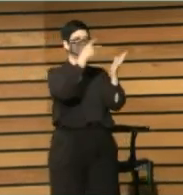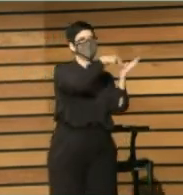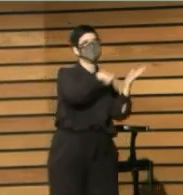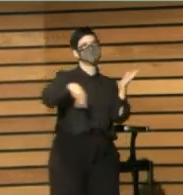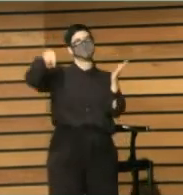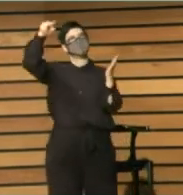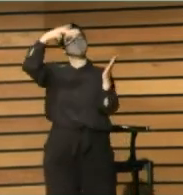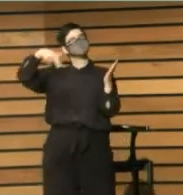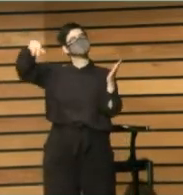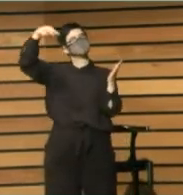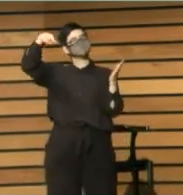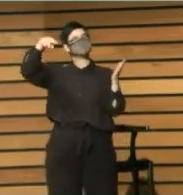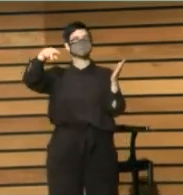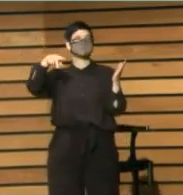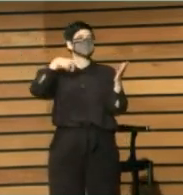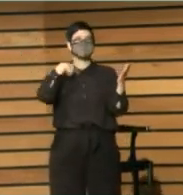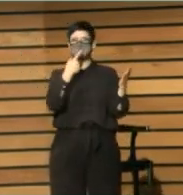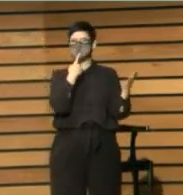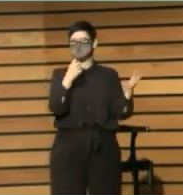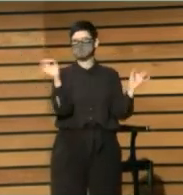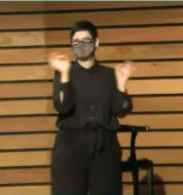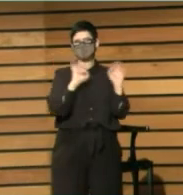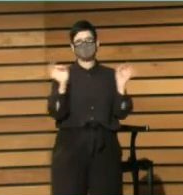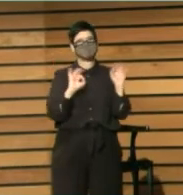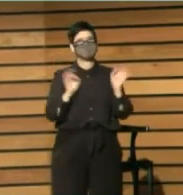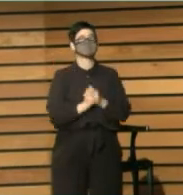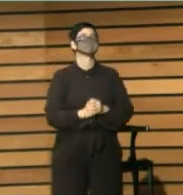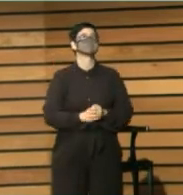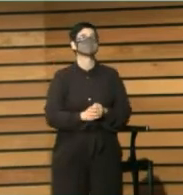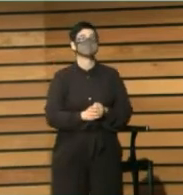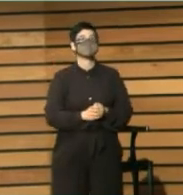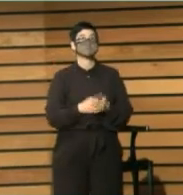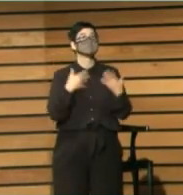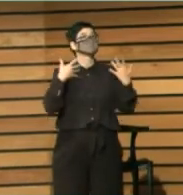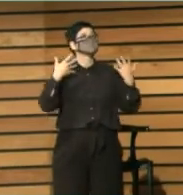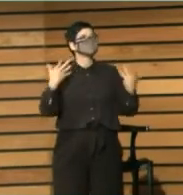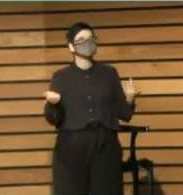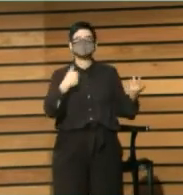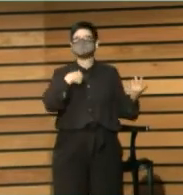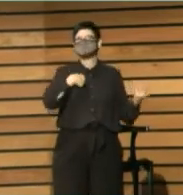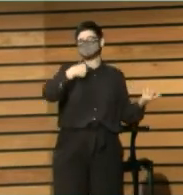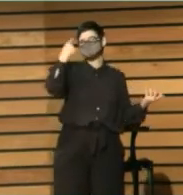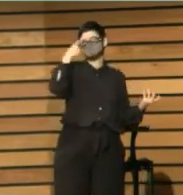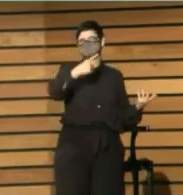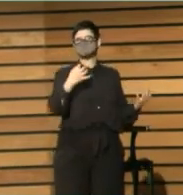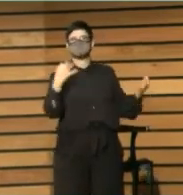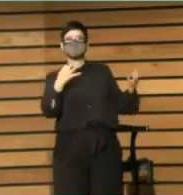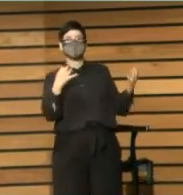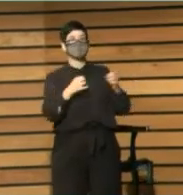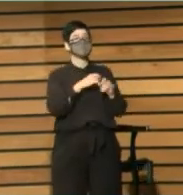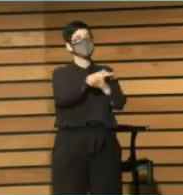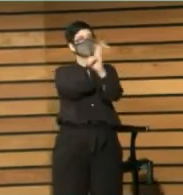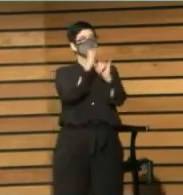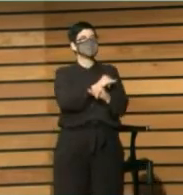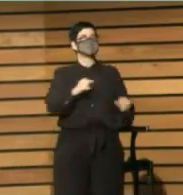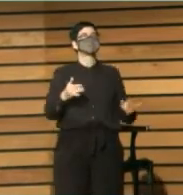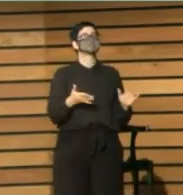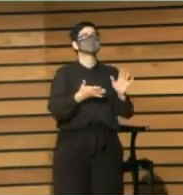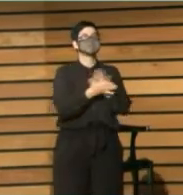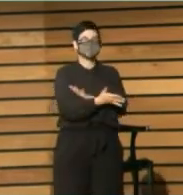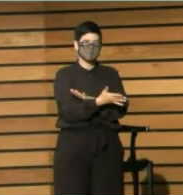las historias encuadernadas. Entonces yo solo sabía qué era la felicidad gracias a la